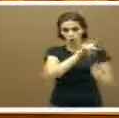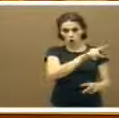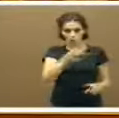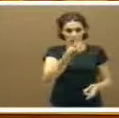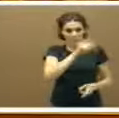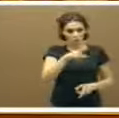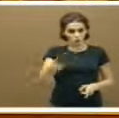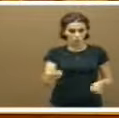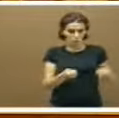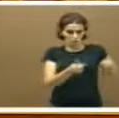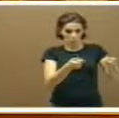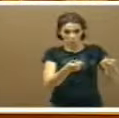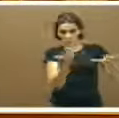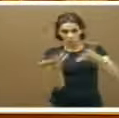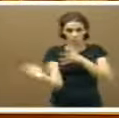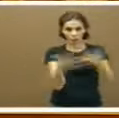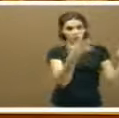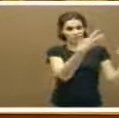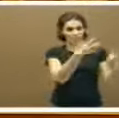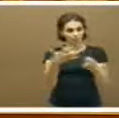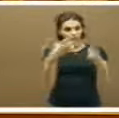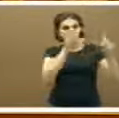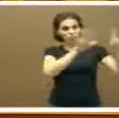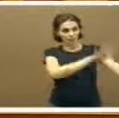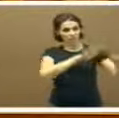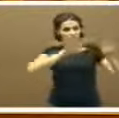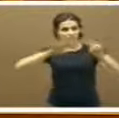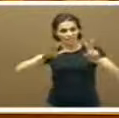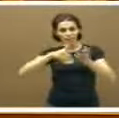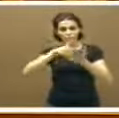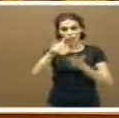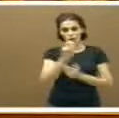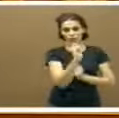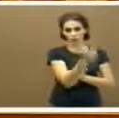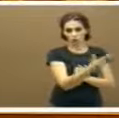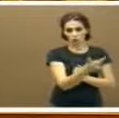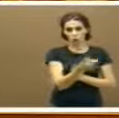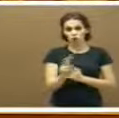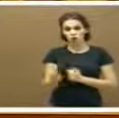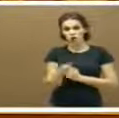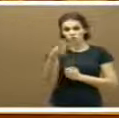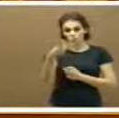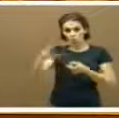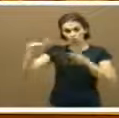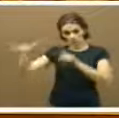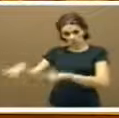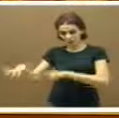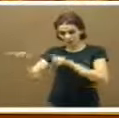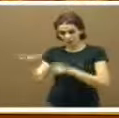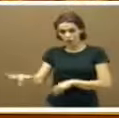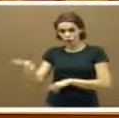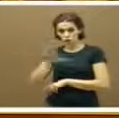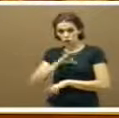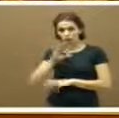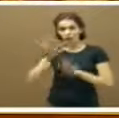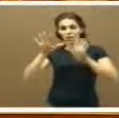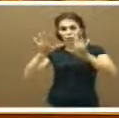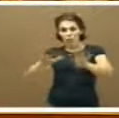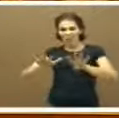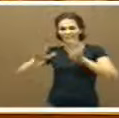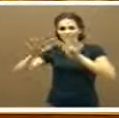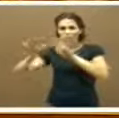en Extremadura 667 millones de euros. En el segundo semestre nos toca gastar 99